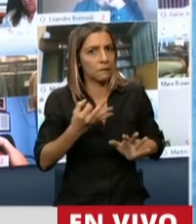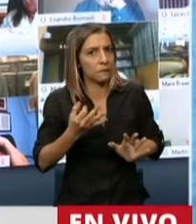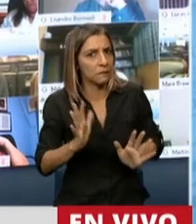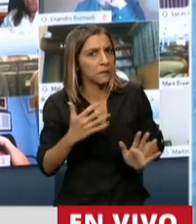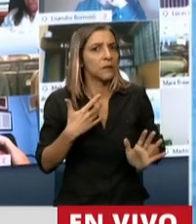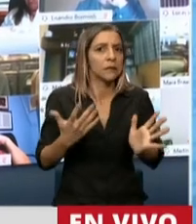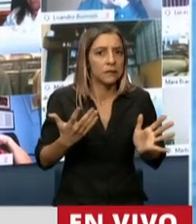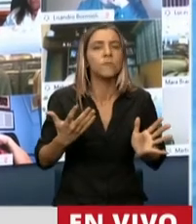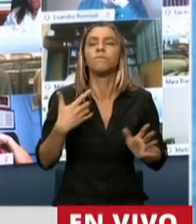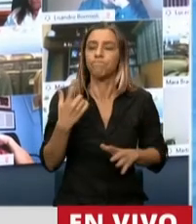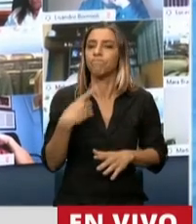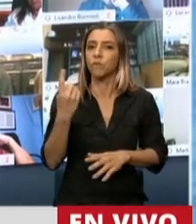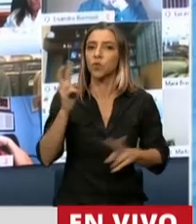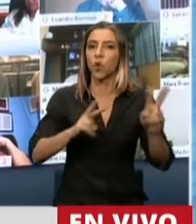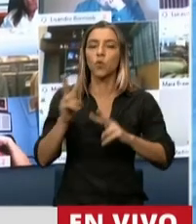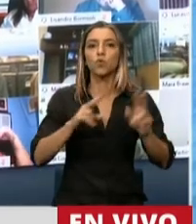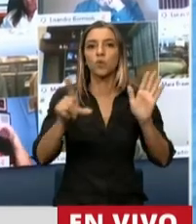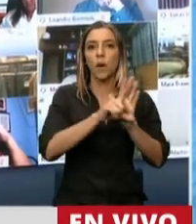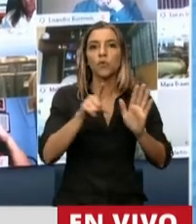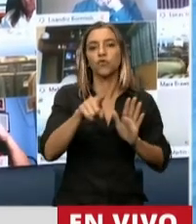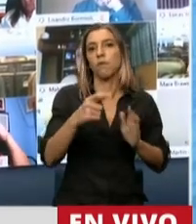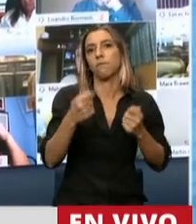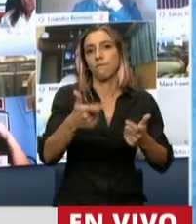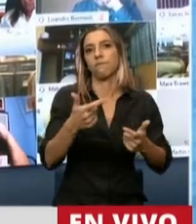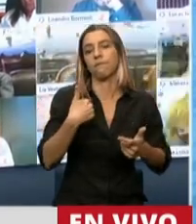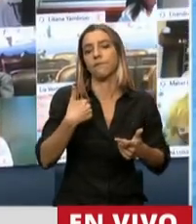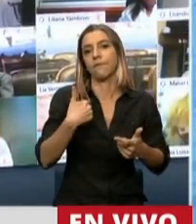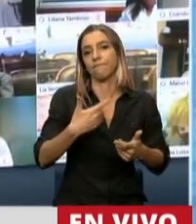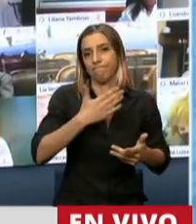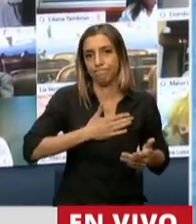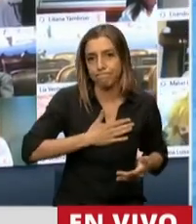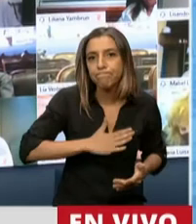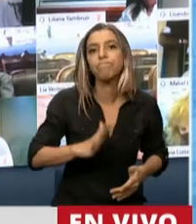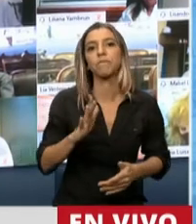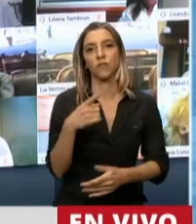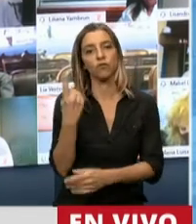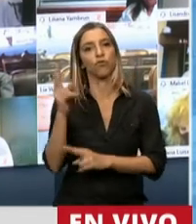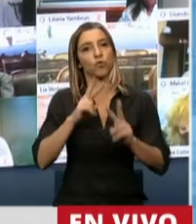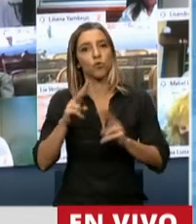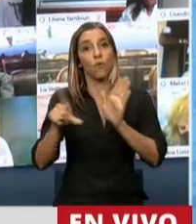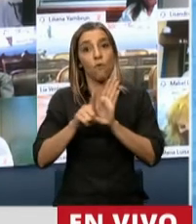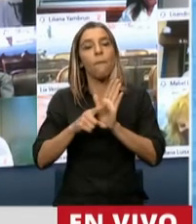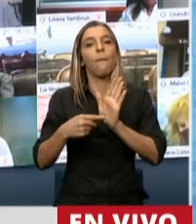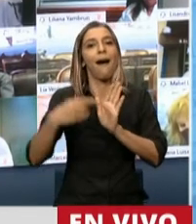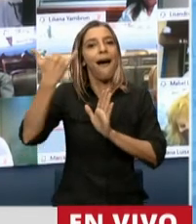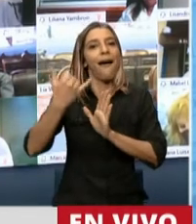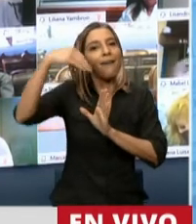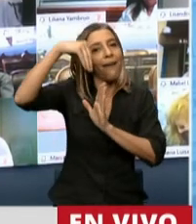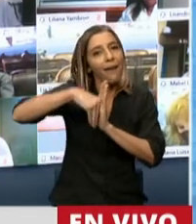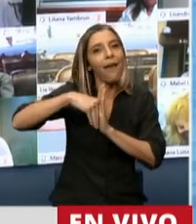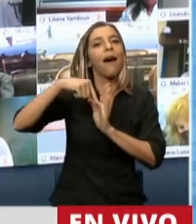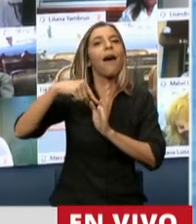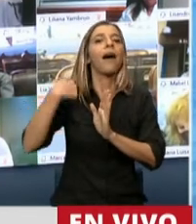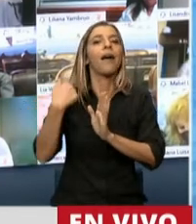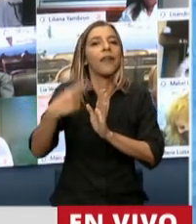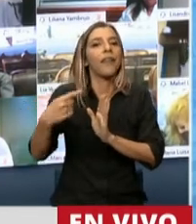ley sea un buen instrumento para ratificar esos controles. Hoy acá estamos buscando la mejor manera